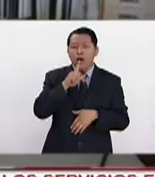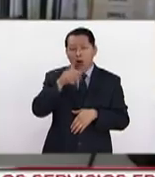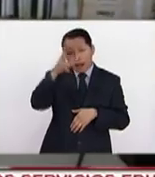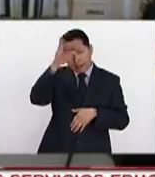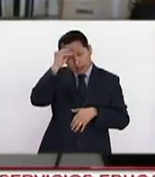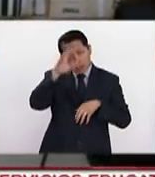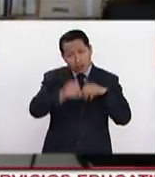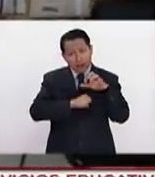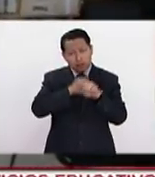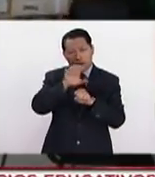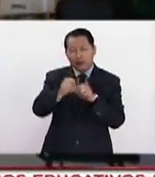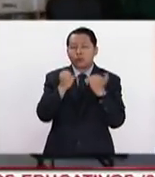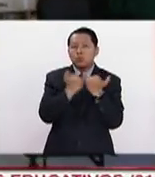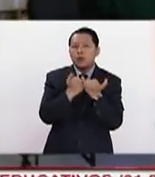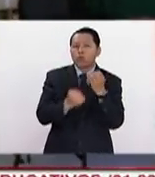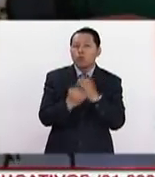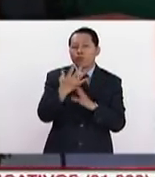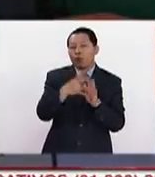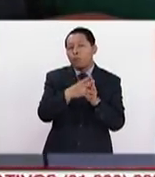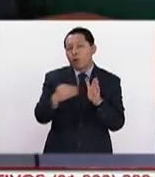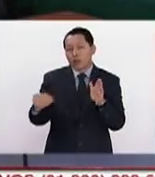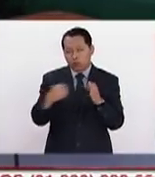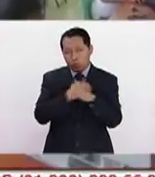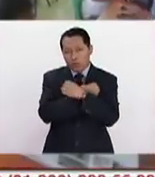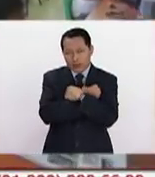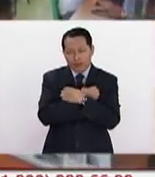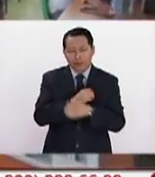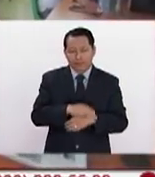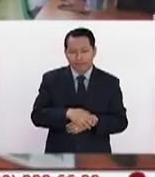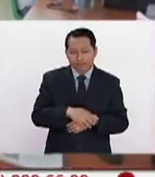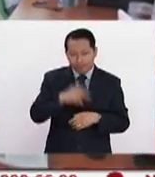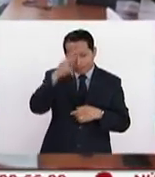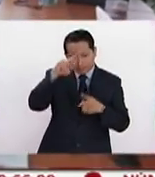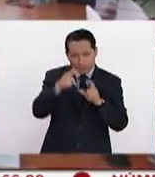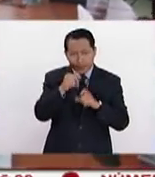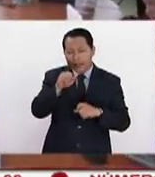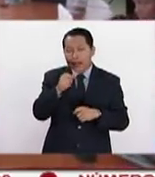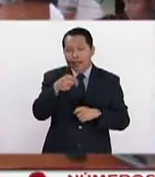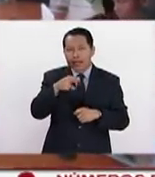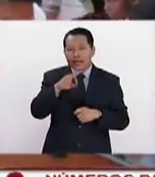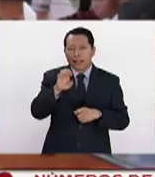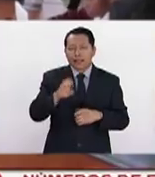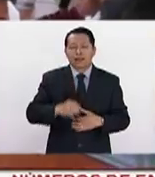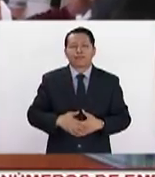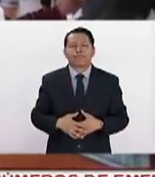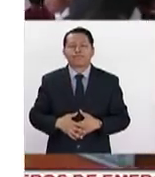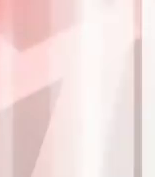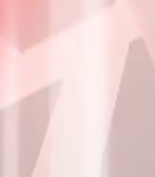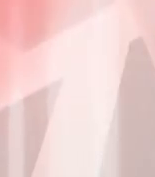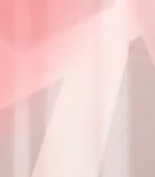aprendizaje y la implementación del nuevo modelo educativo. Para México al Día, Jacqueline López Zárate.